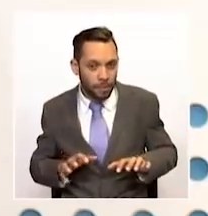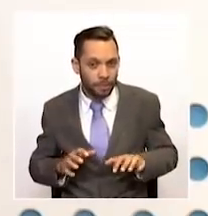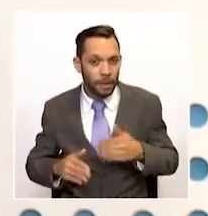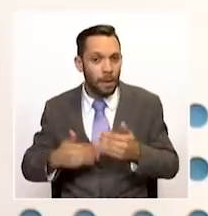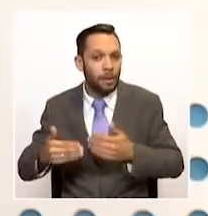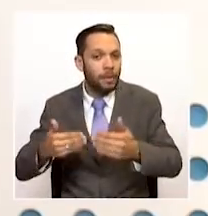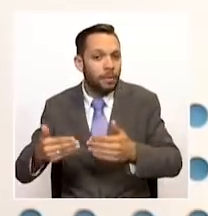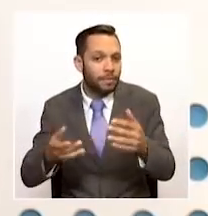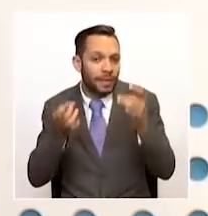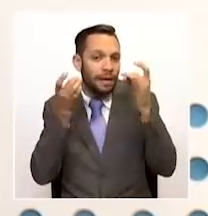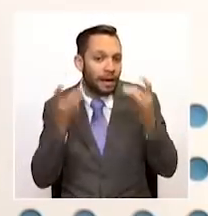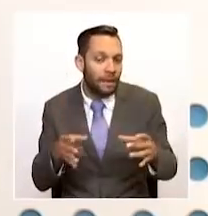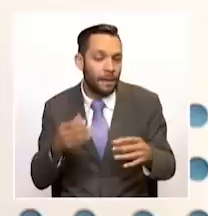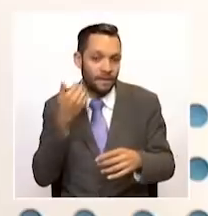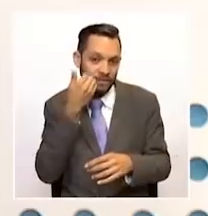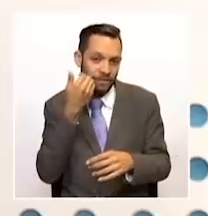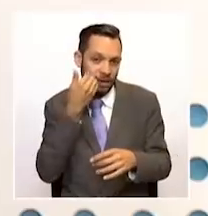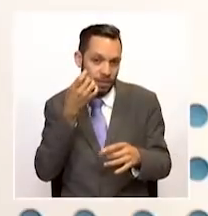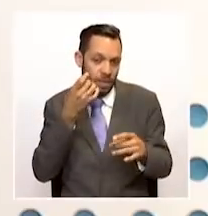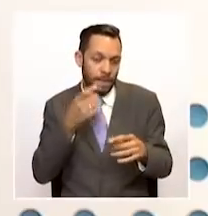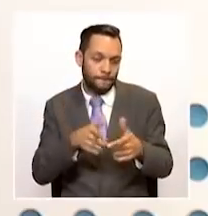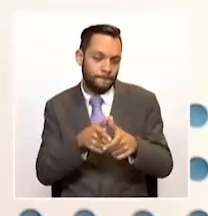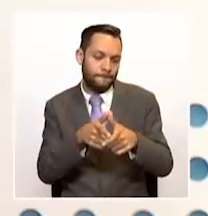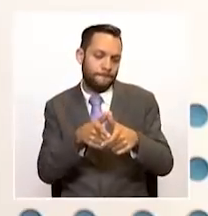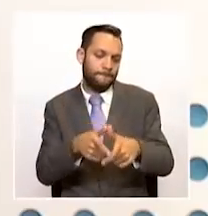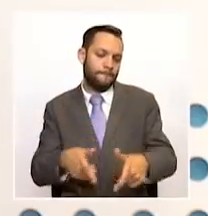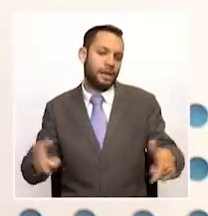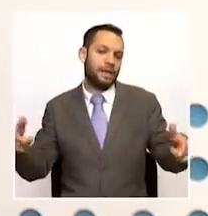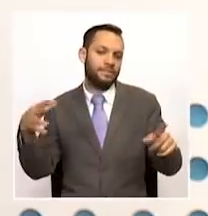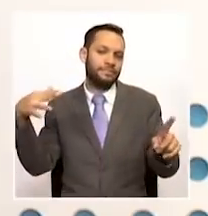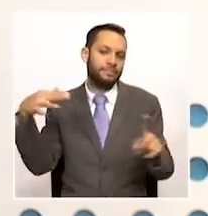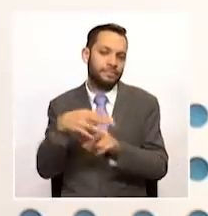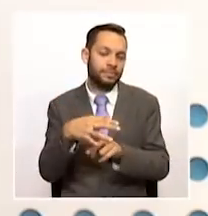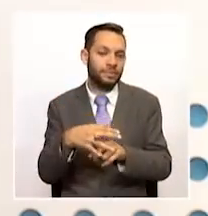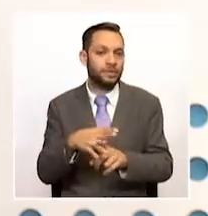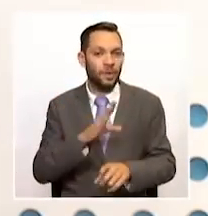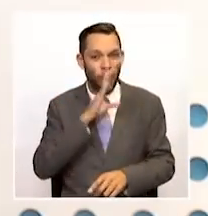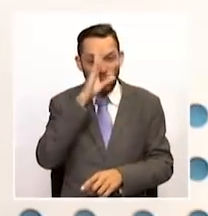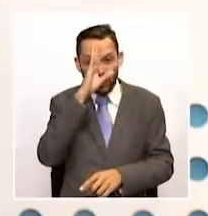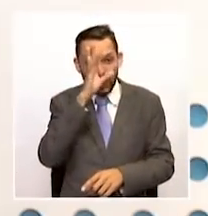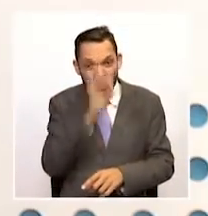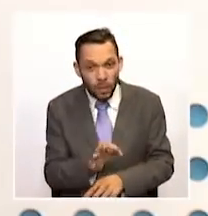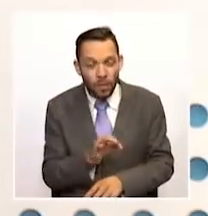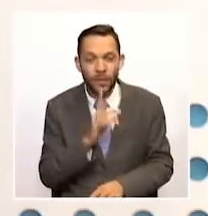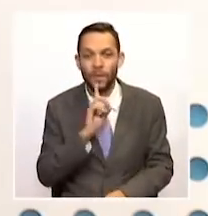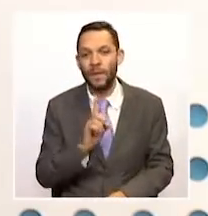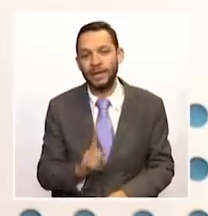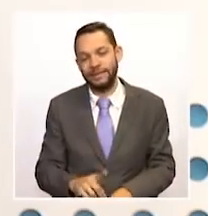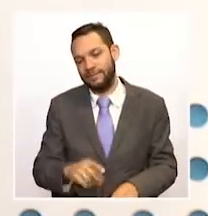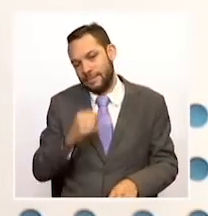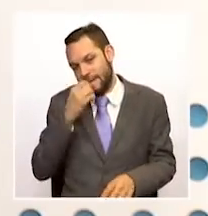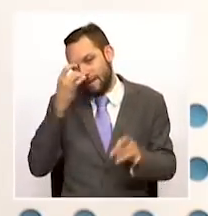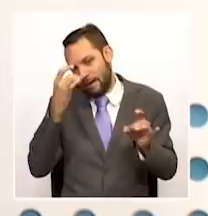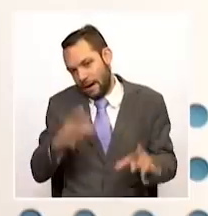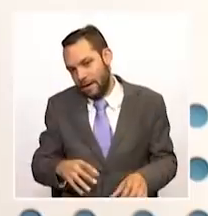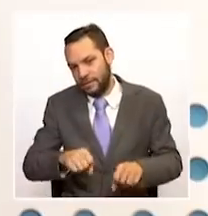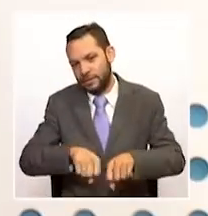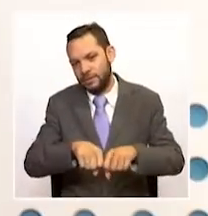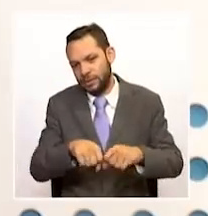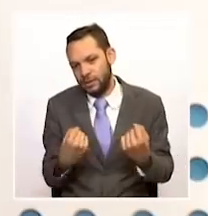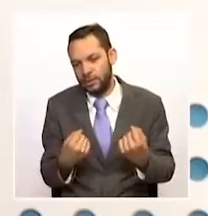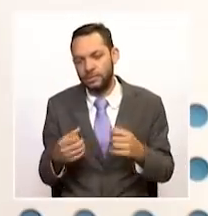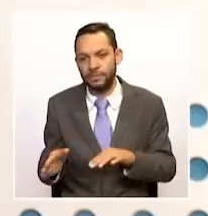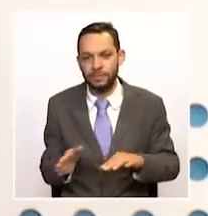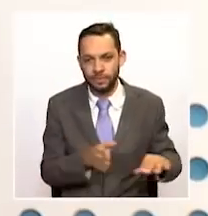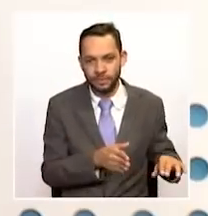agrava vemos la enfermedad mucho más grande para que el cuerpo se acostumbre ya es mucho más difícil porque el daño es mucho mayor por eso el proceso